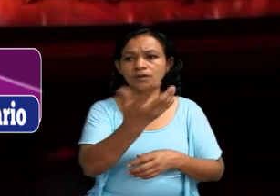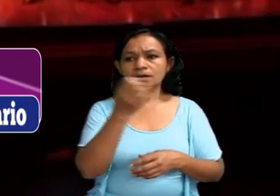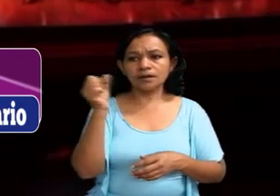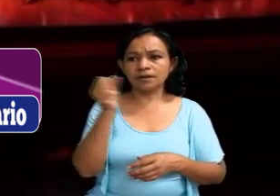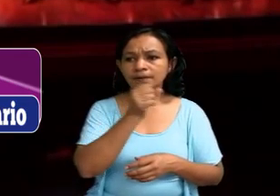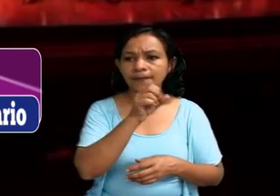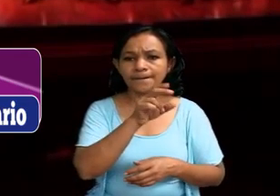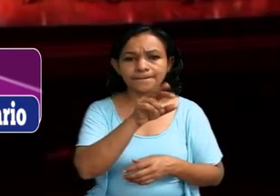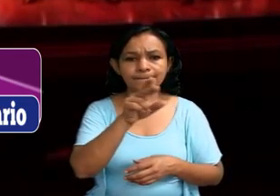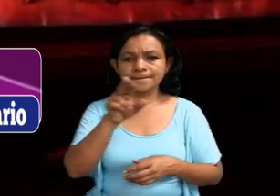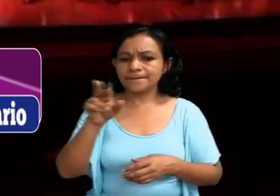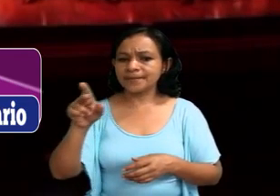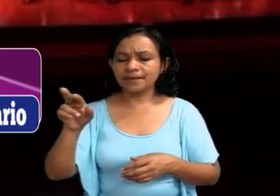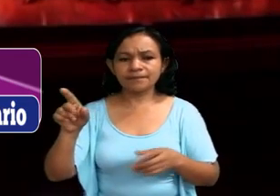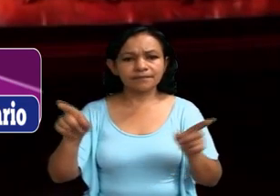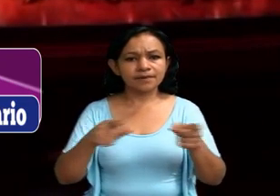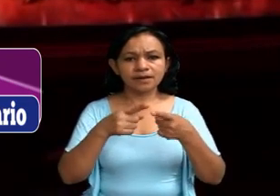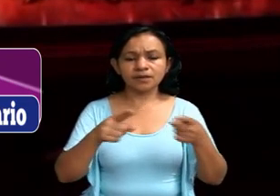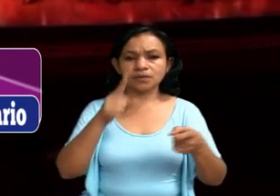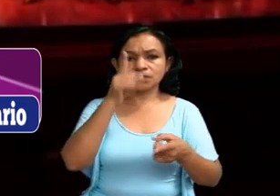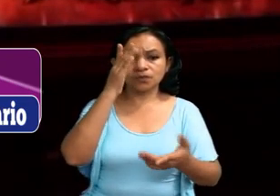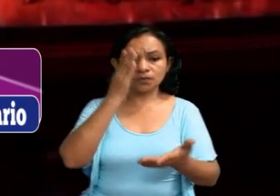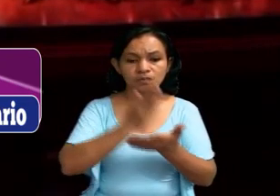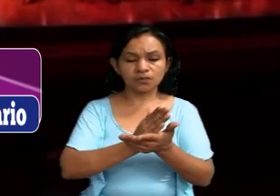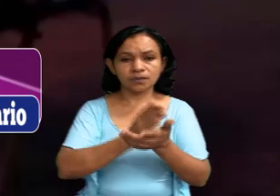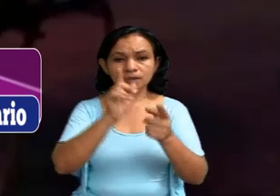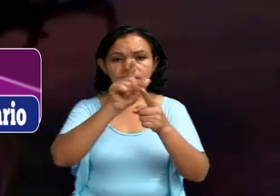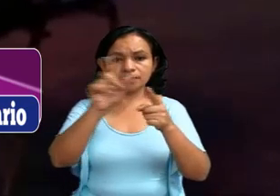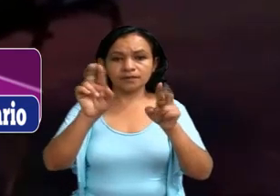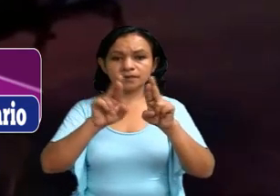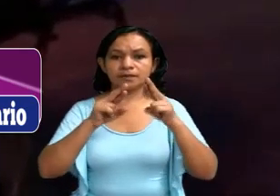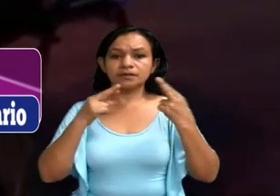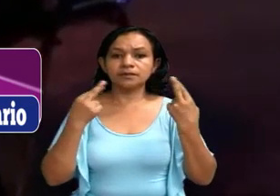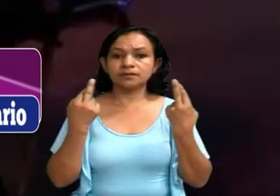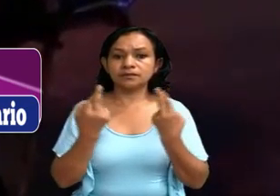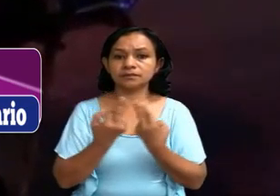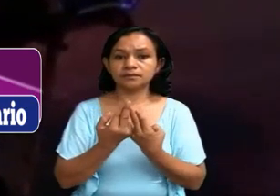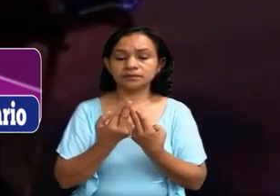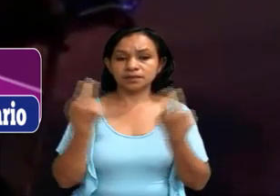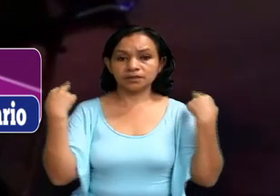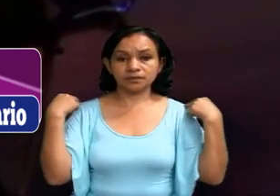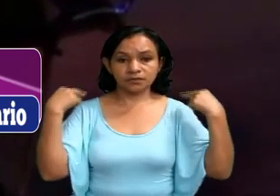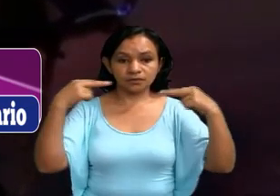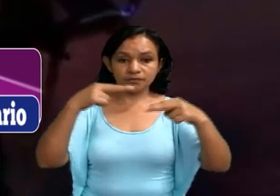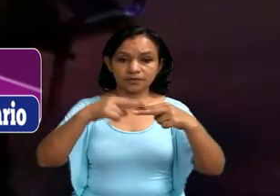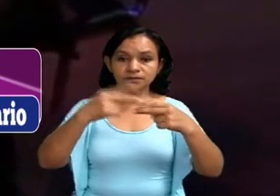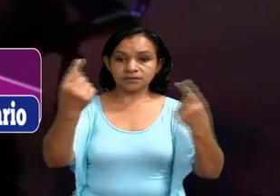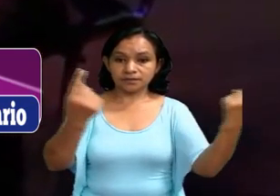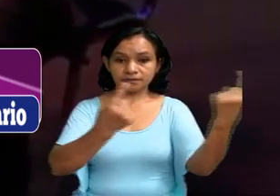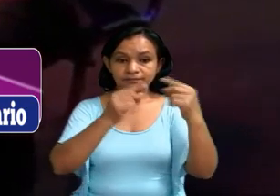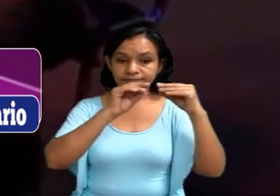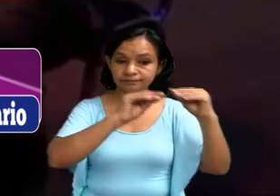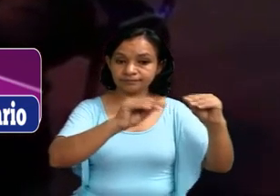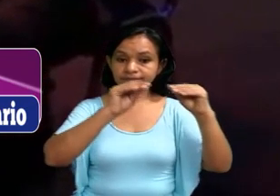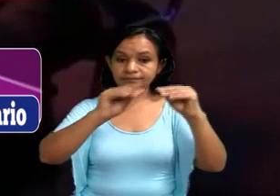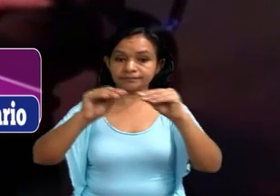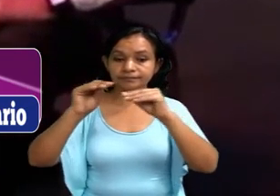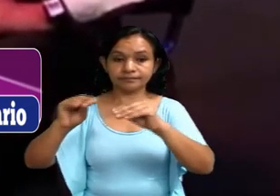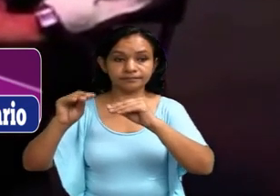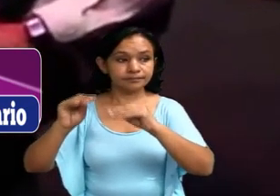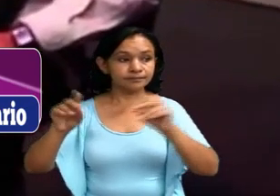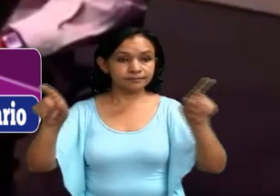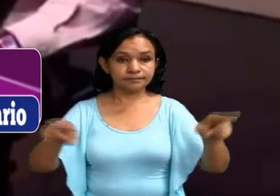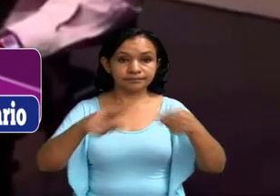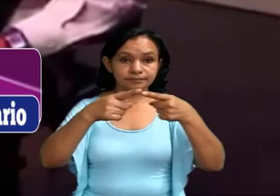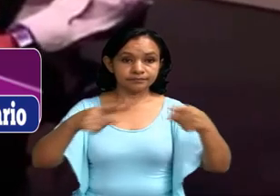las mismas pistas. Una vez al mes reunimos a todos los maestros de coro para hacerles talleres, tanto de orquesta como